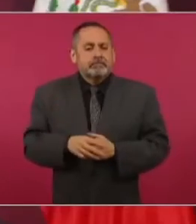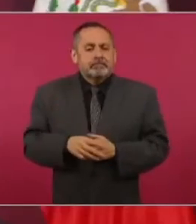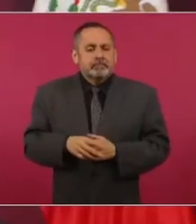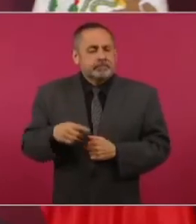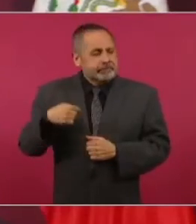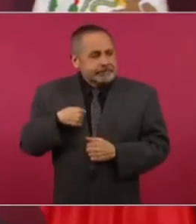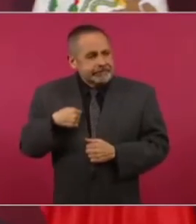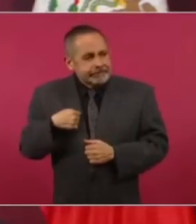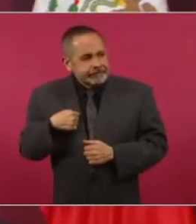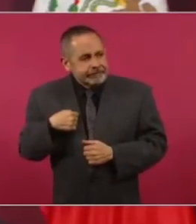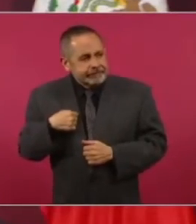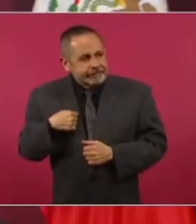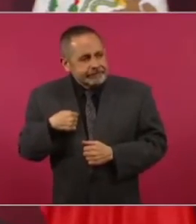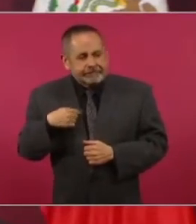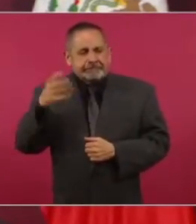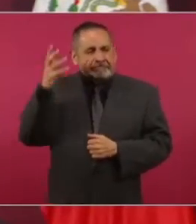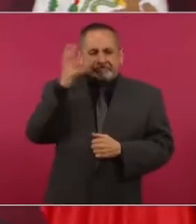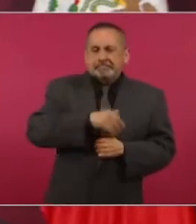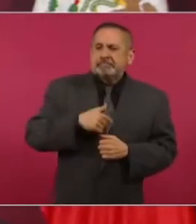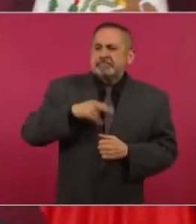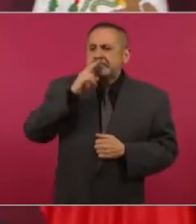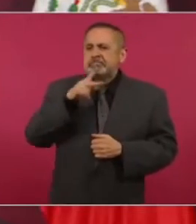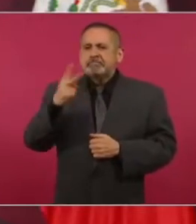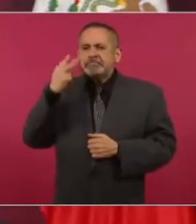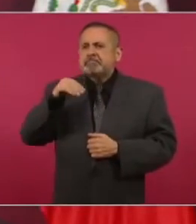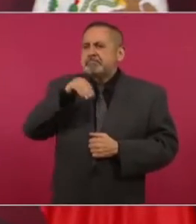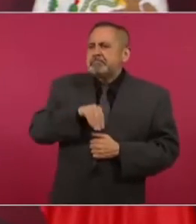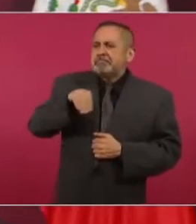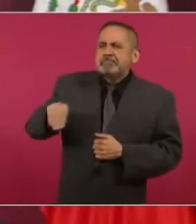irme a recorrer todos los pueblos de México.